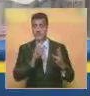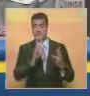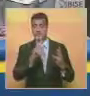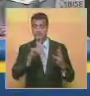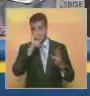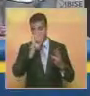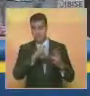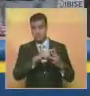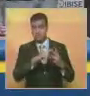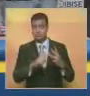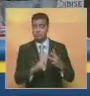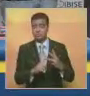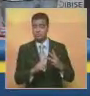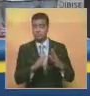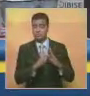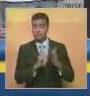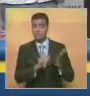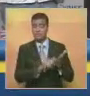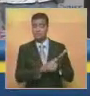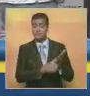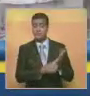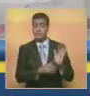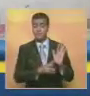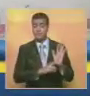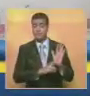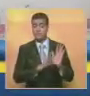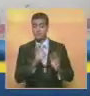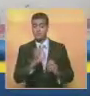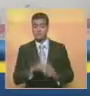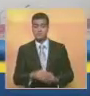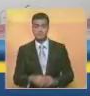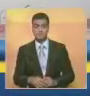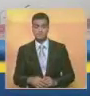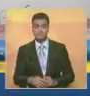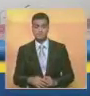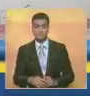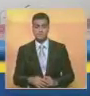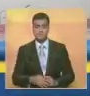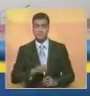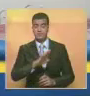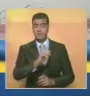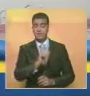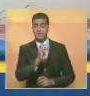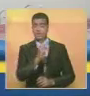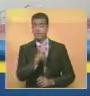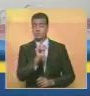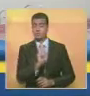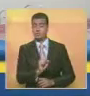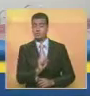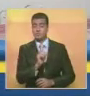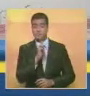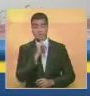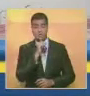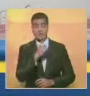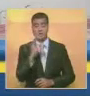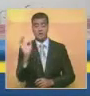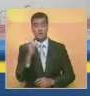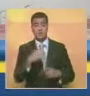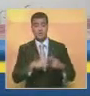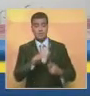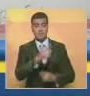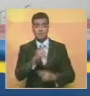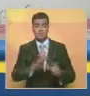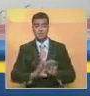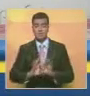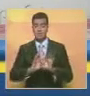23 todos portaban identificación del vecino país el general de brigada benavides torres no descartó que existan acá en la gran caracas otras personas